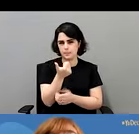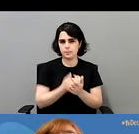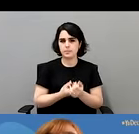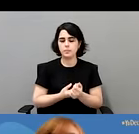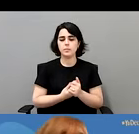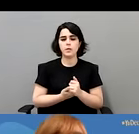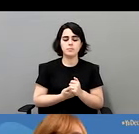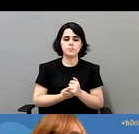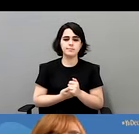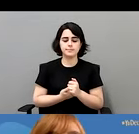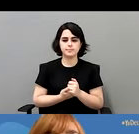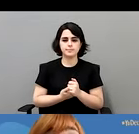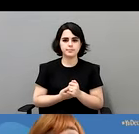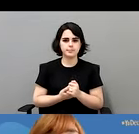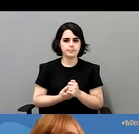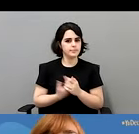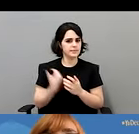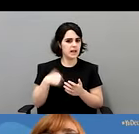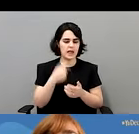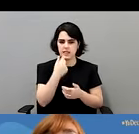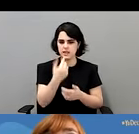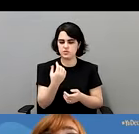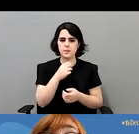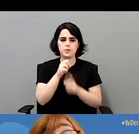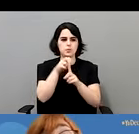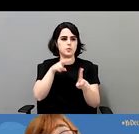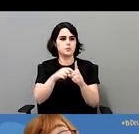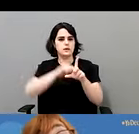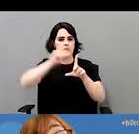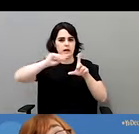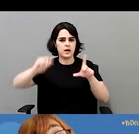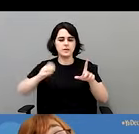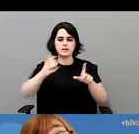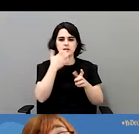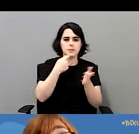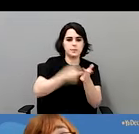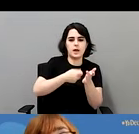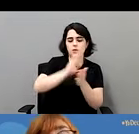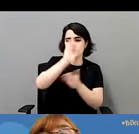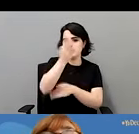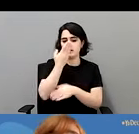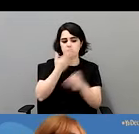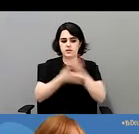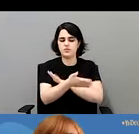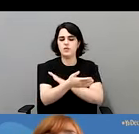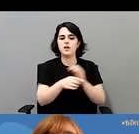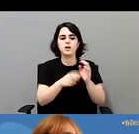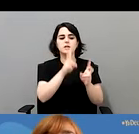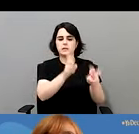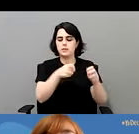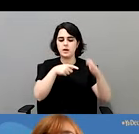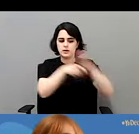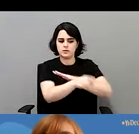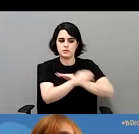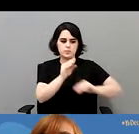Bien, ya lo hemos dicho, pero para que lo veáis gráficamente, si hago pago indirecto hay una parte que se va a la gestión y el resto iría a la